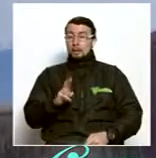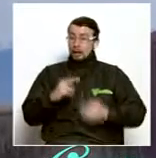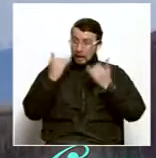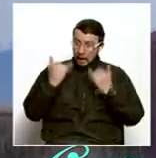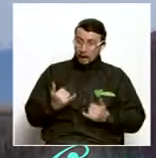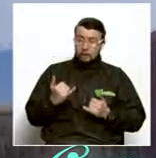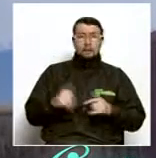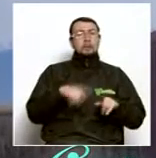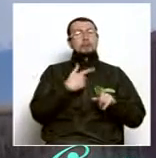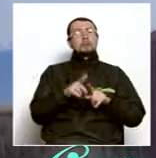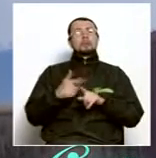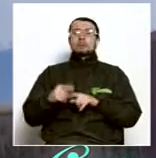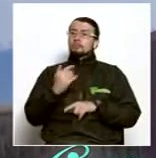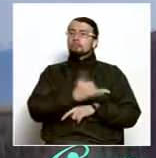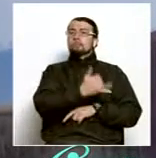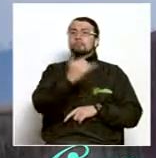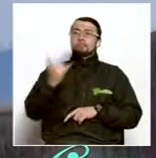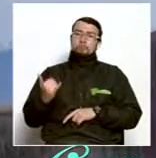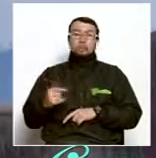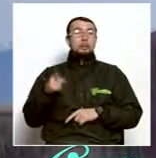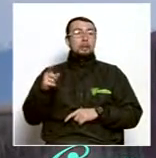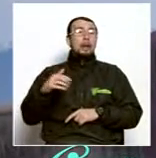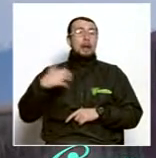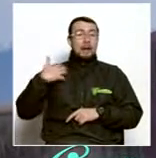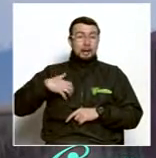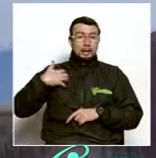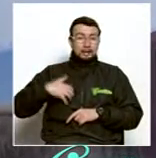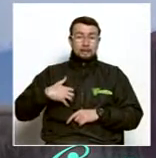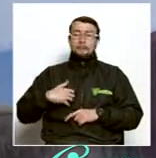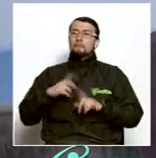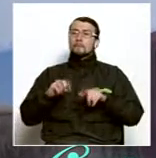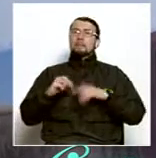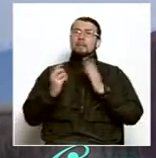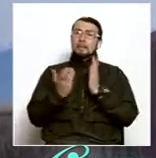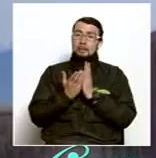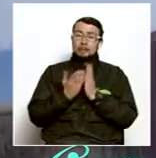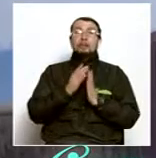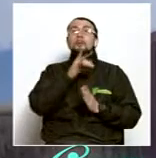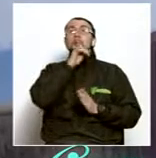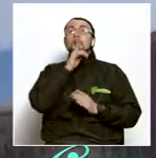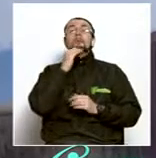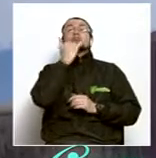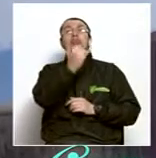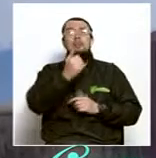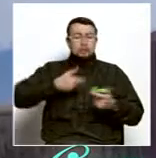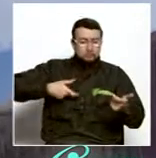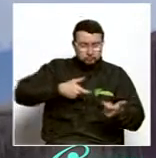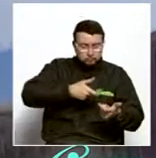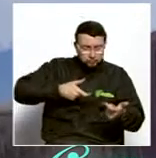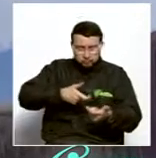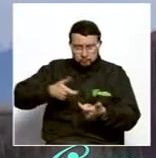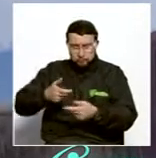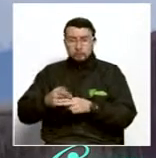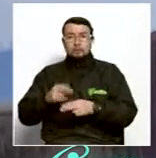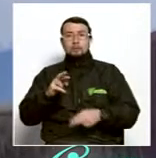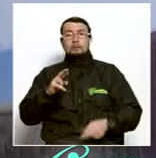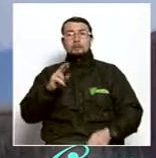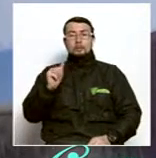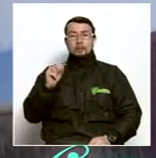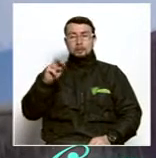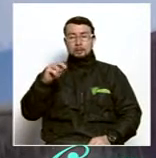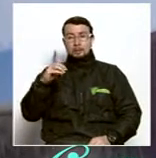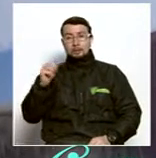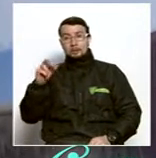también se importan desde Argentina y desde Estados Unidos, y que son fumigados con Roundup. El maíz RR y la